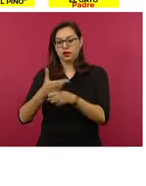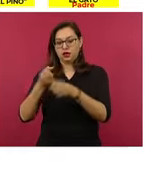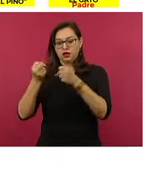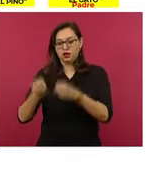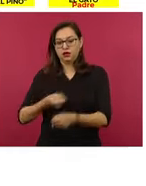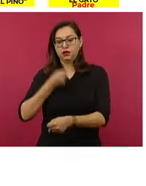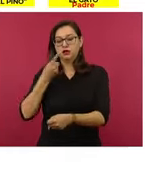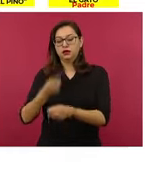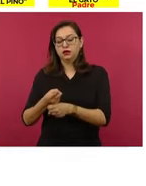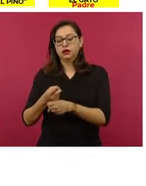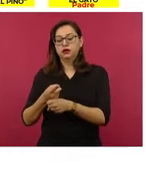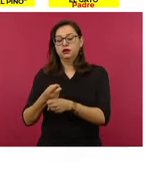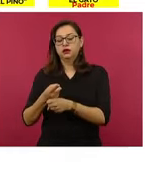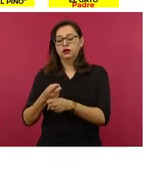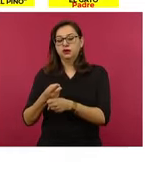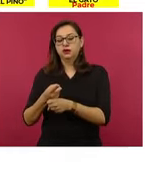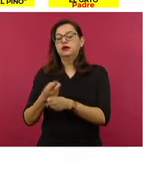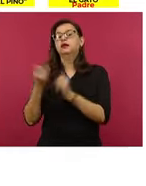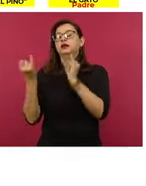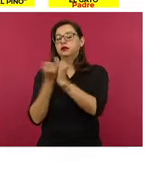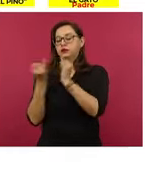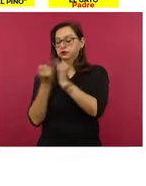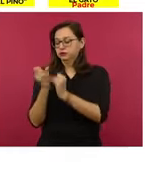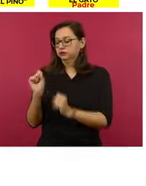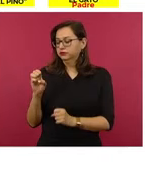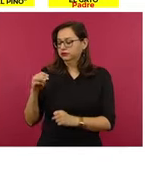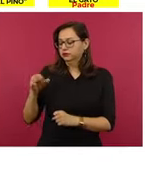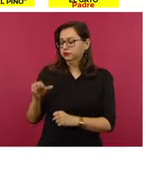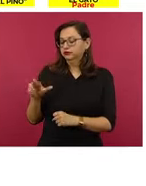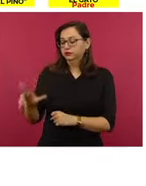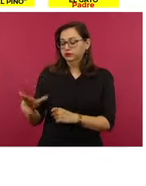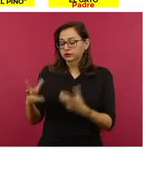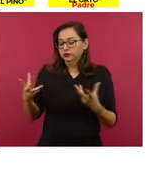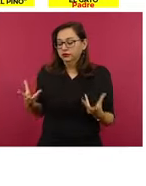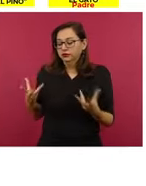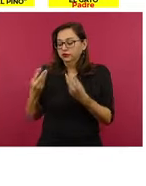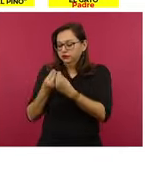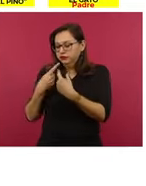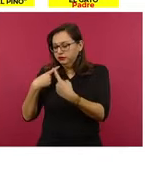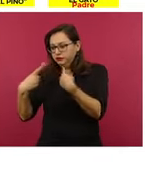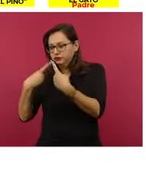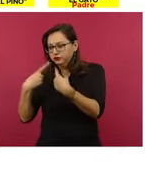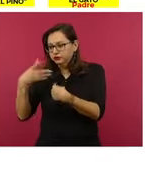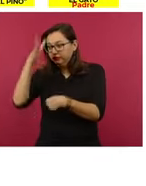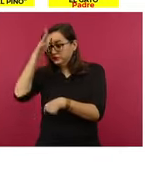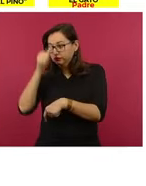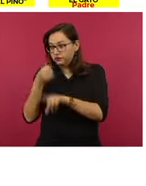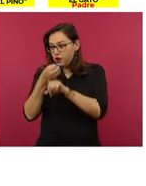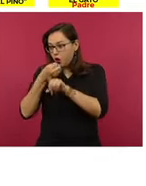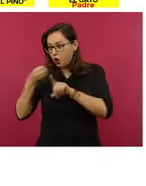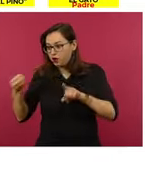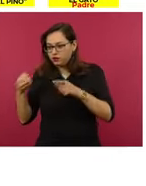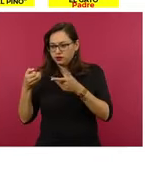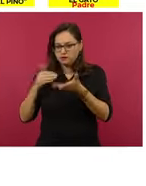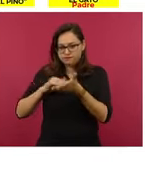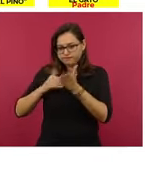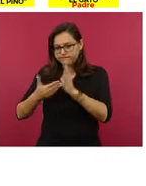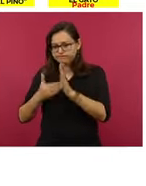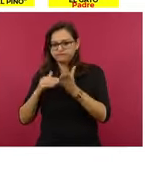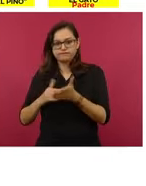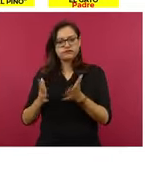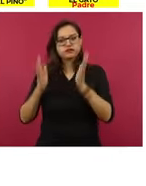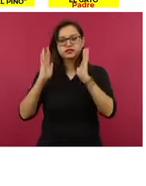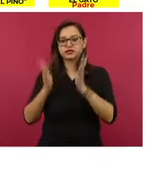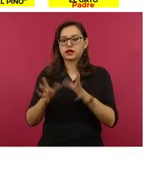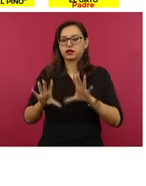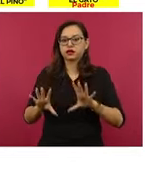Secretaría de Marina, se detuvo a Gustavo Abigail N. Este señor